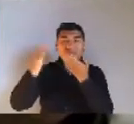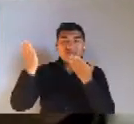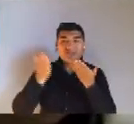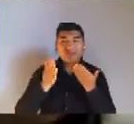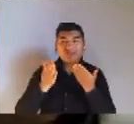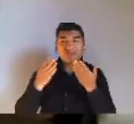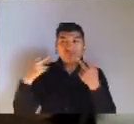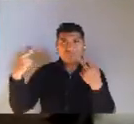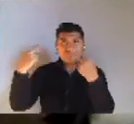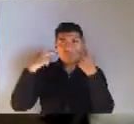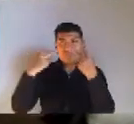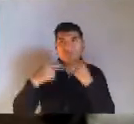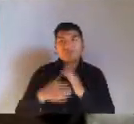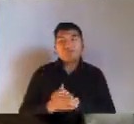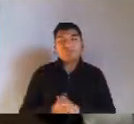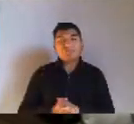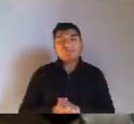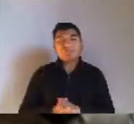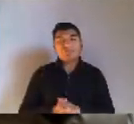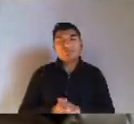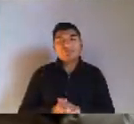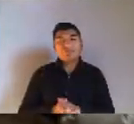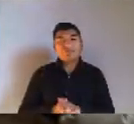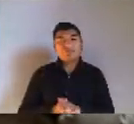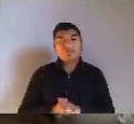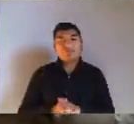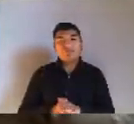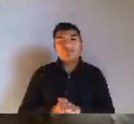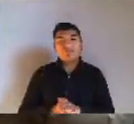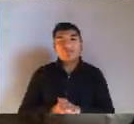misericordioso, óyenos.